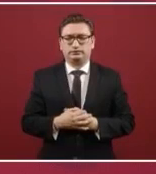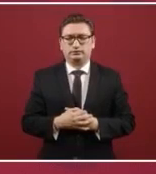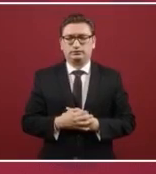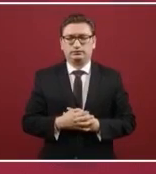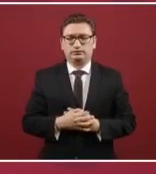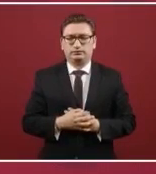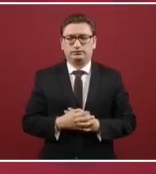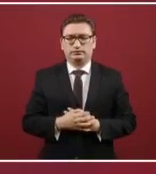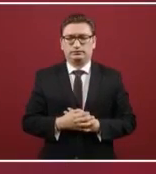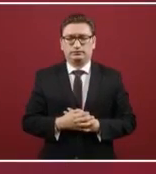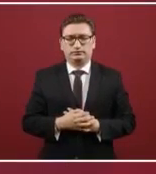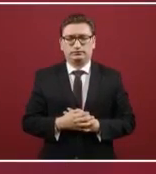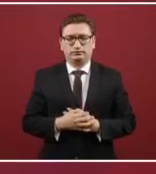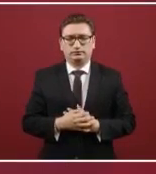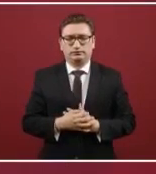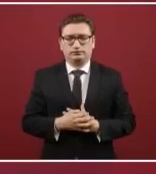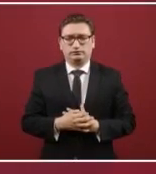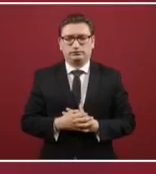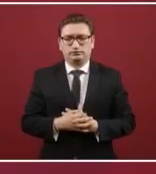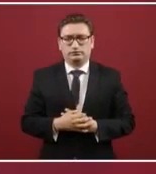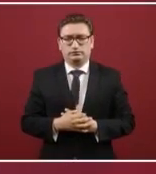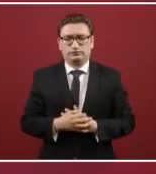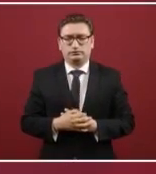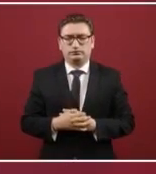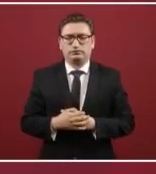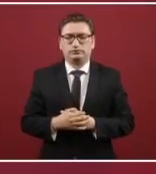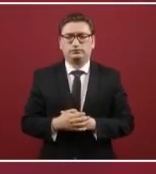que coman